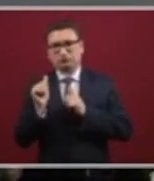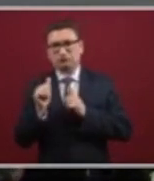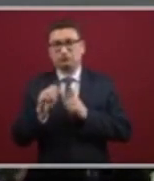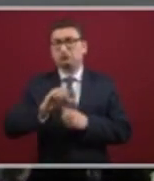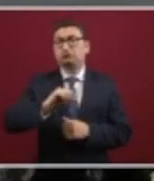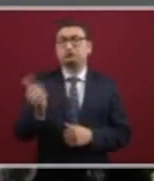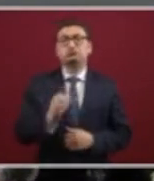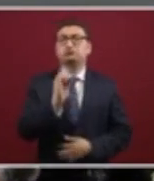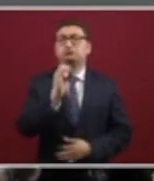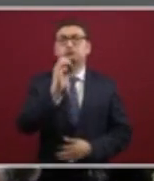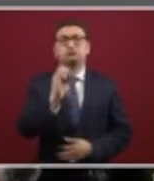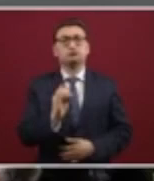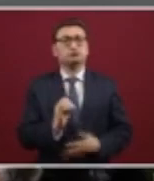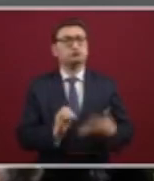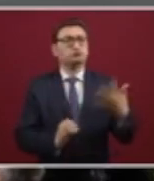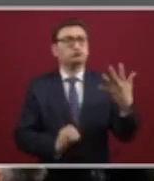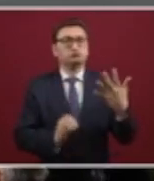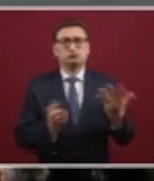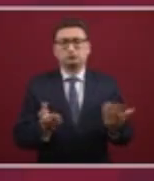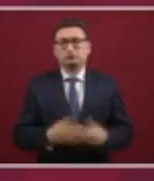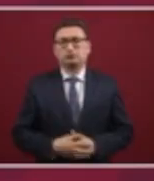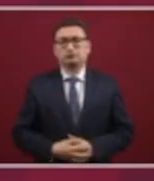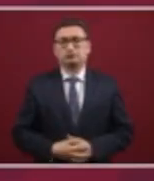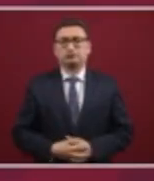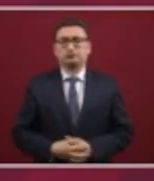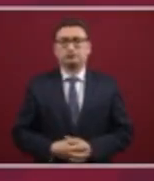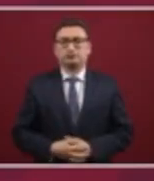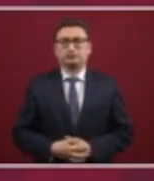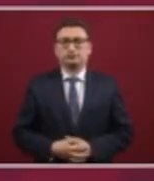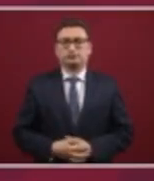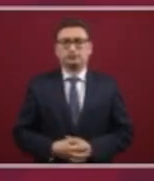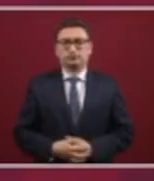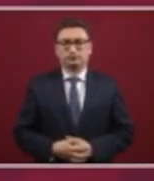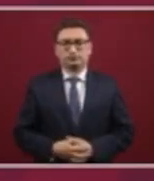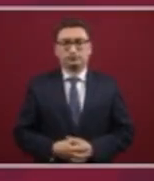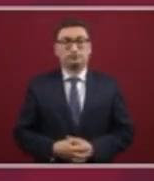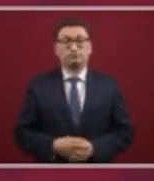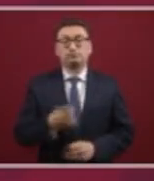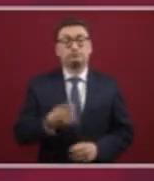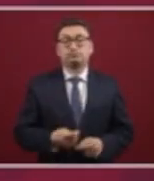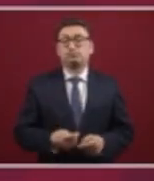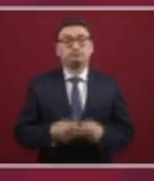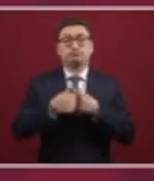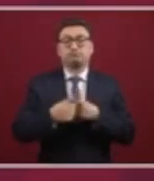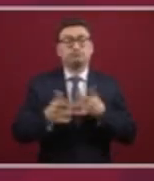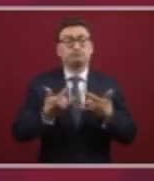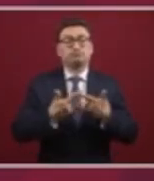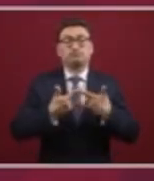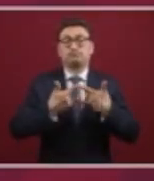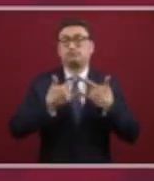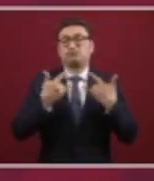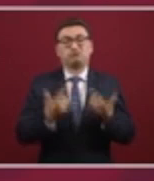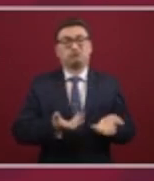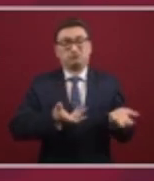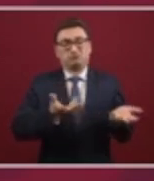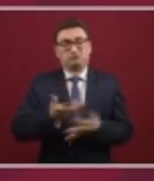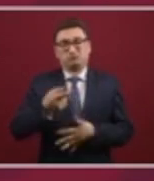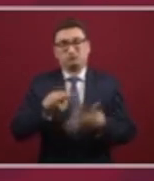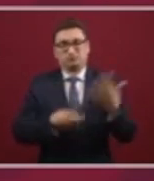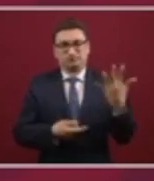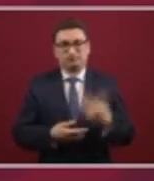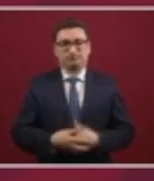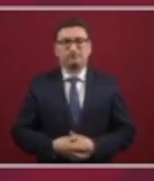cero abstenciones. Fue un hecho histórico.